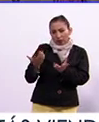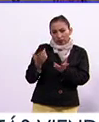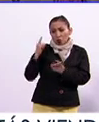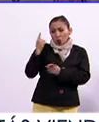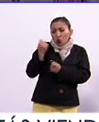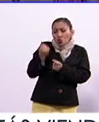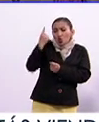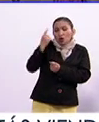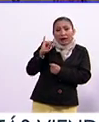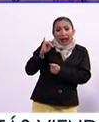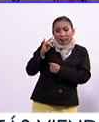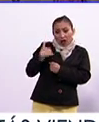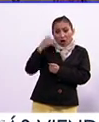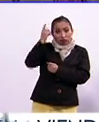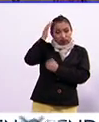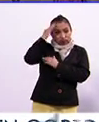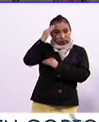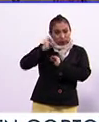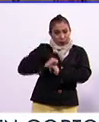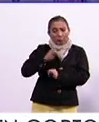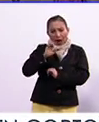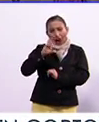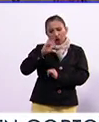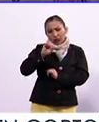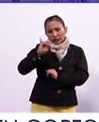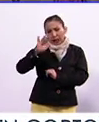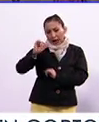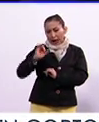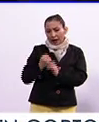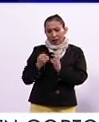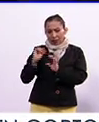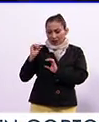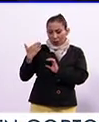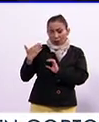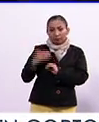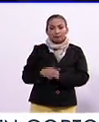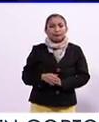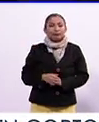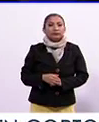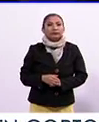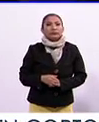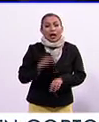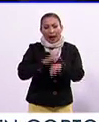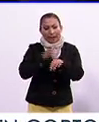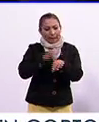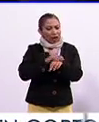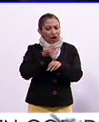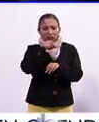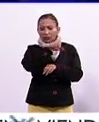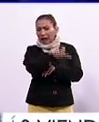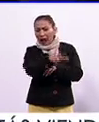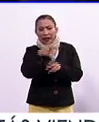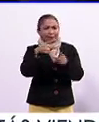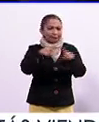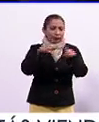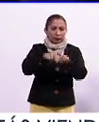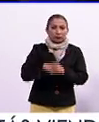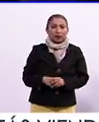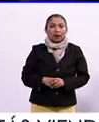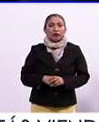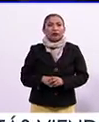Sí. Entonces, pero Barros Sierra sí es de los recientes. Barros Sierra, amigos de él, etcétera, etcétera.